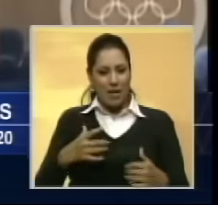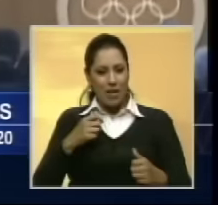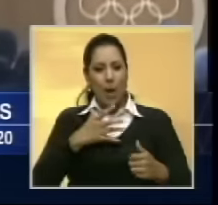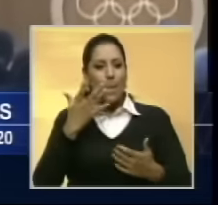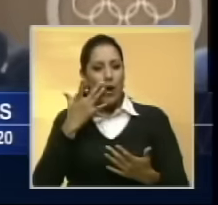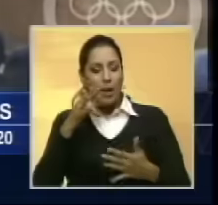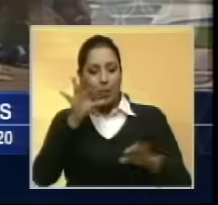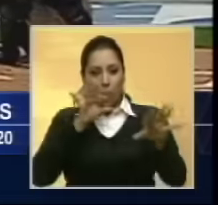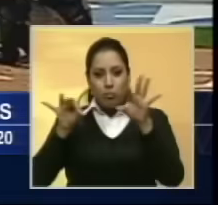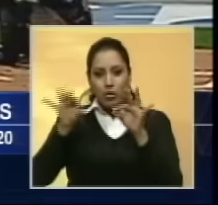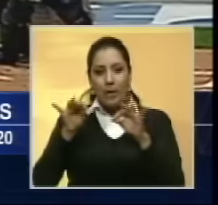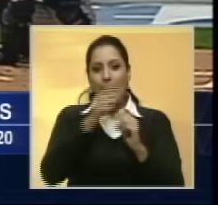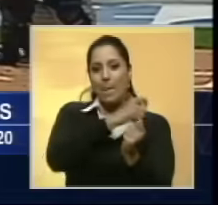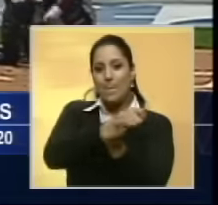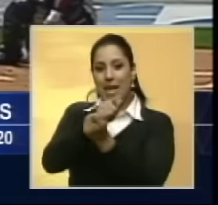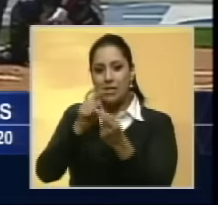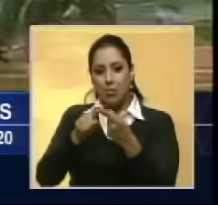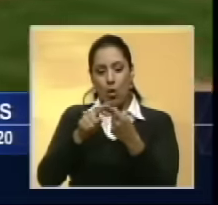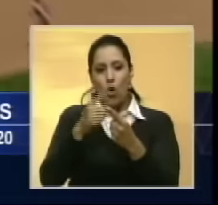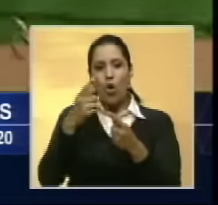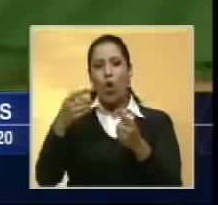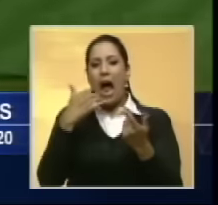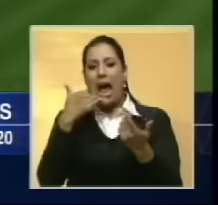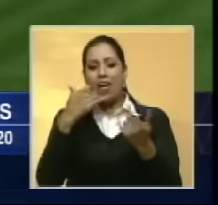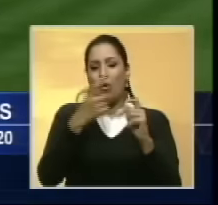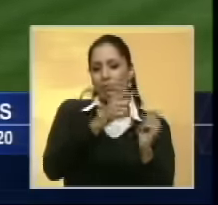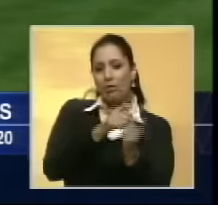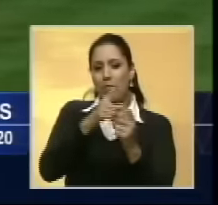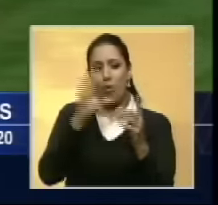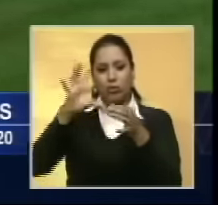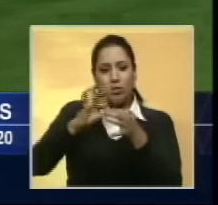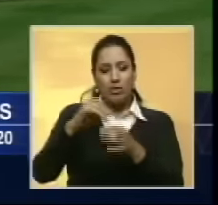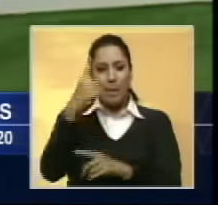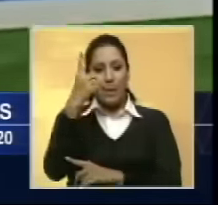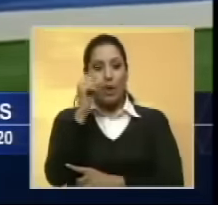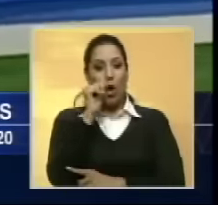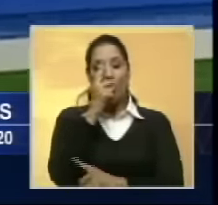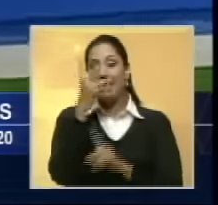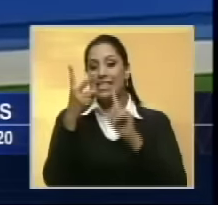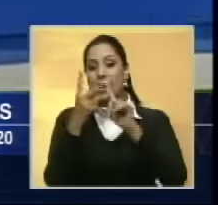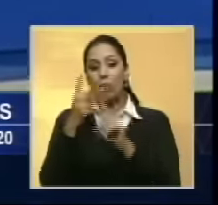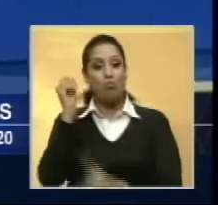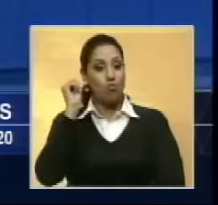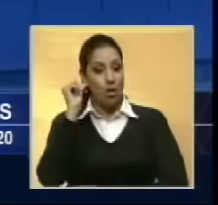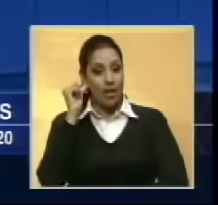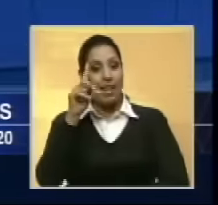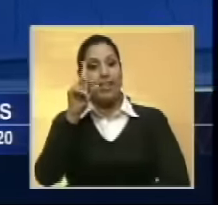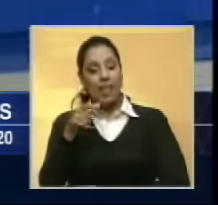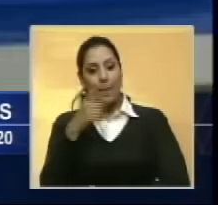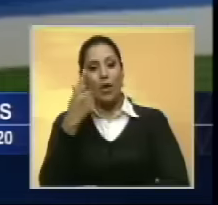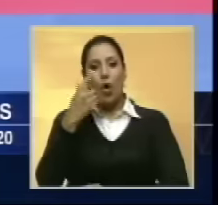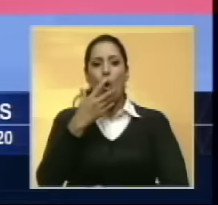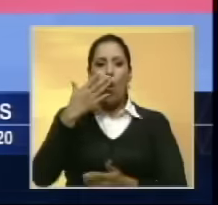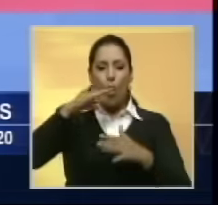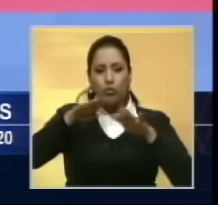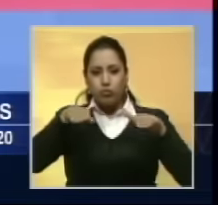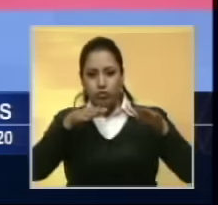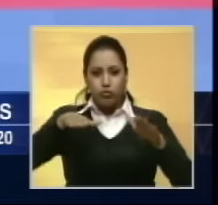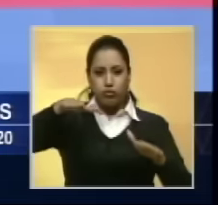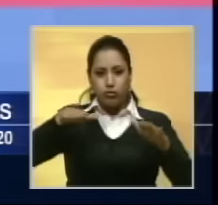como elegibles béisbol, softball en una candidatura unificada con el primero para hombres y el segundo para damas, surf en modalidad de tabla